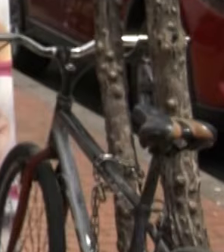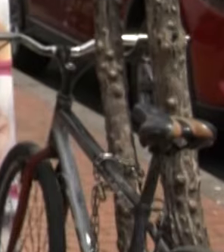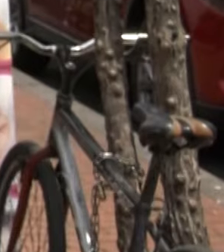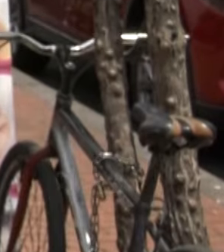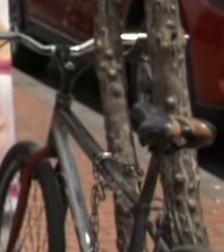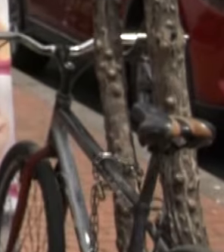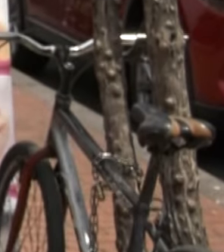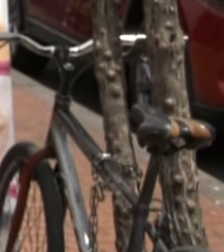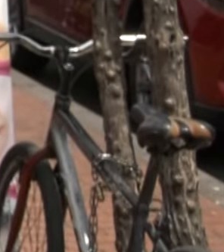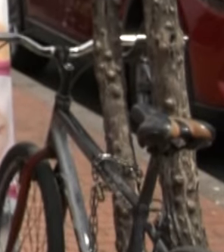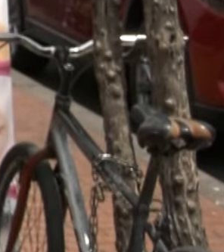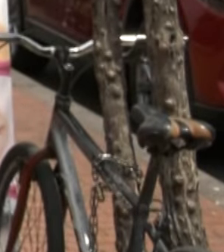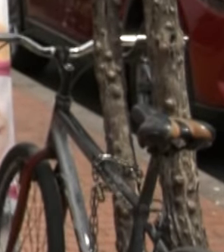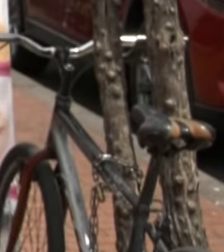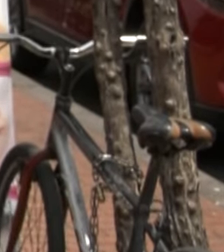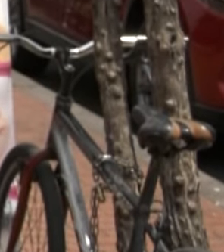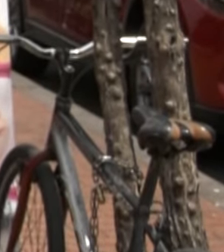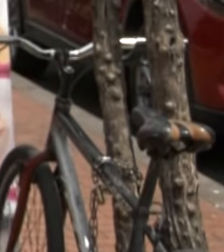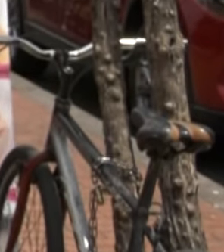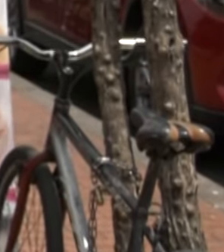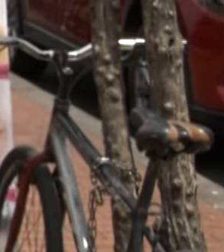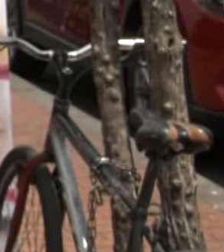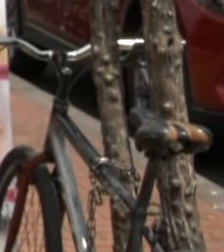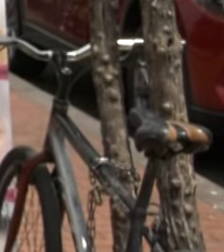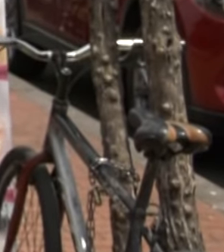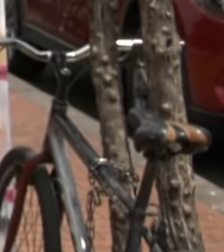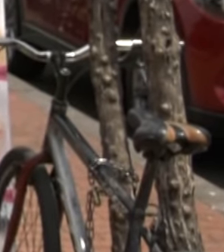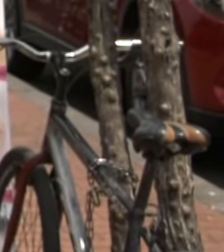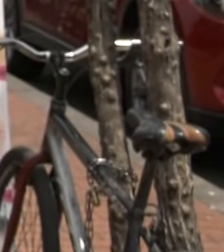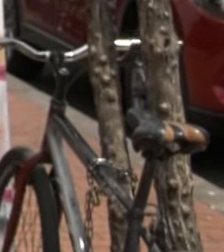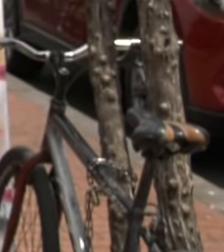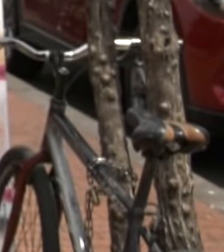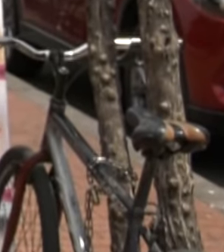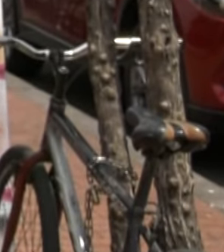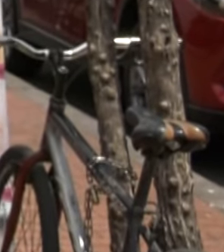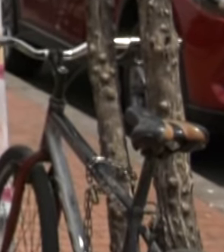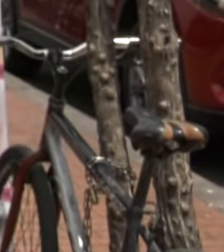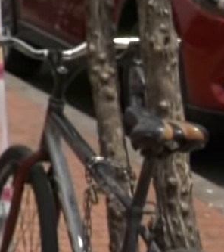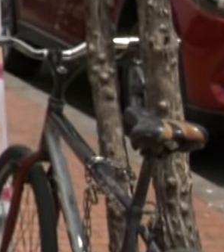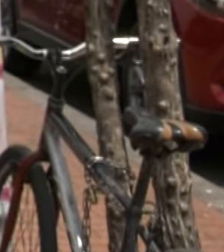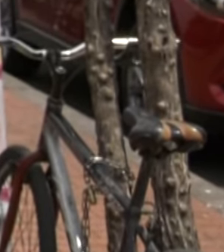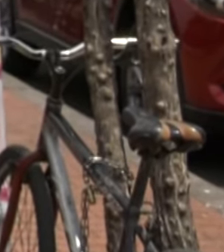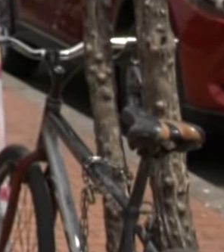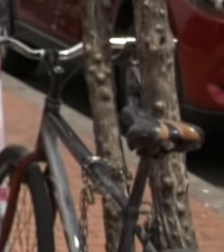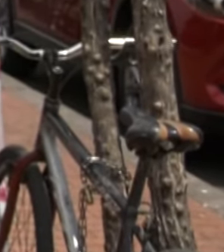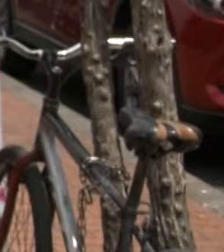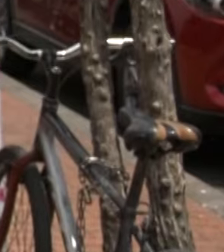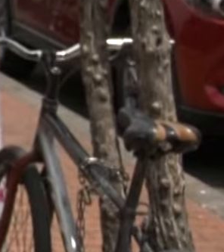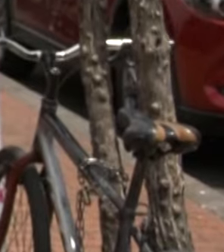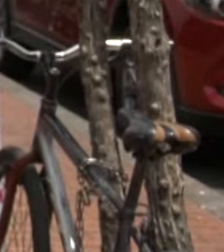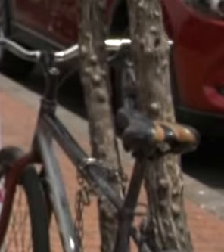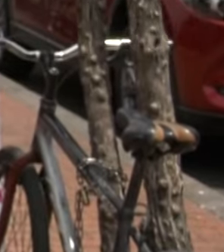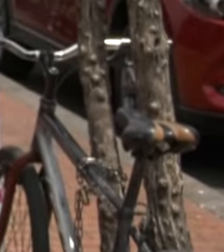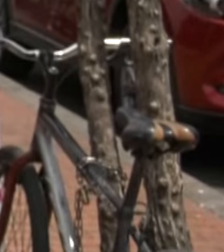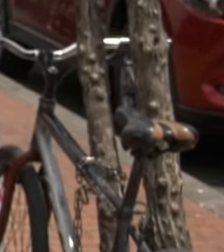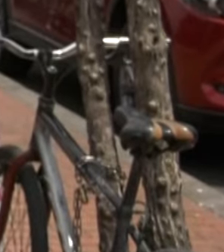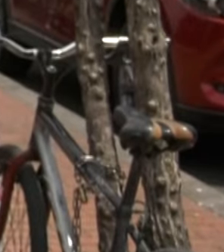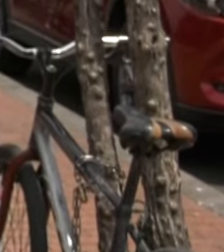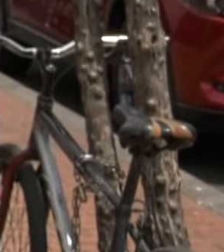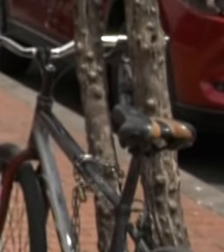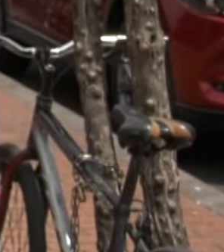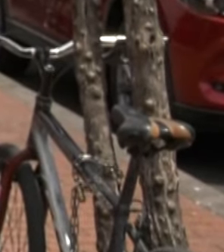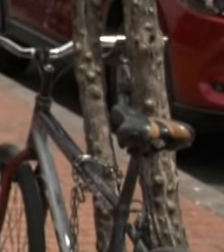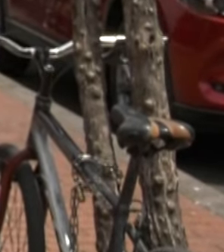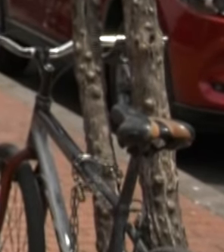así tenérselos a sus comensales, pero también otros ciudadanos señalaron algunas recomendaciones, pero también hay unos que